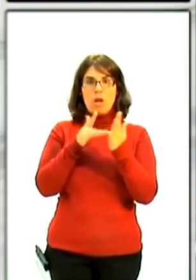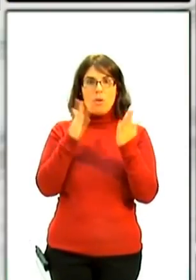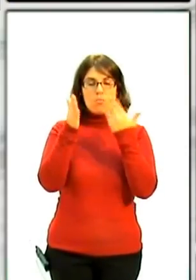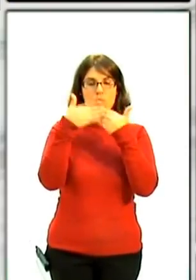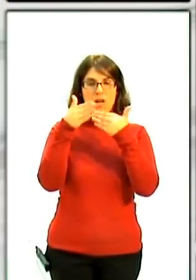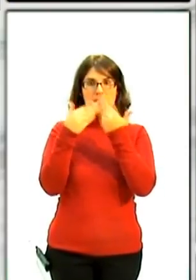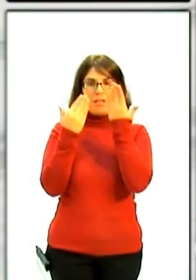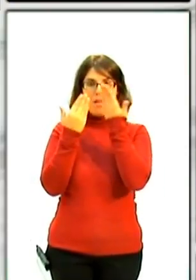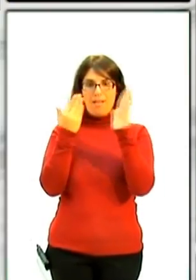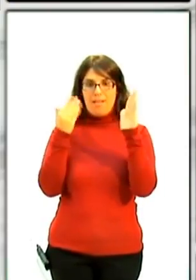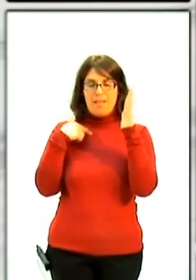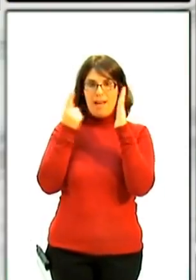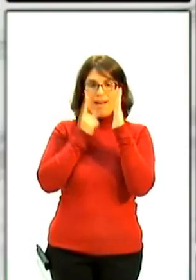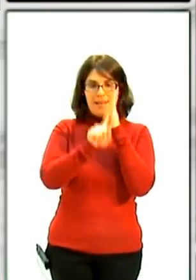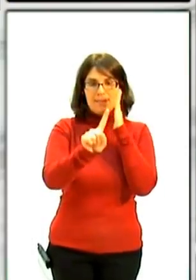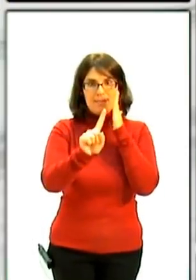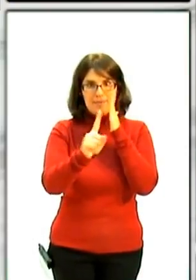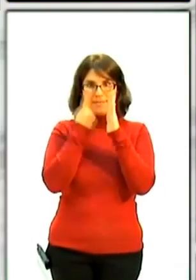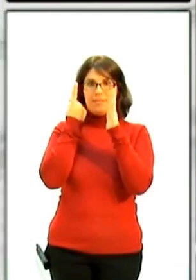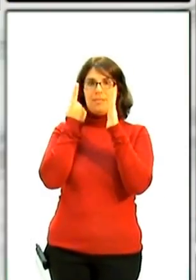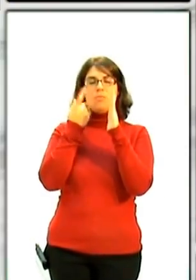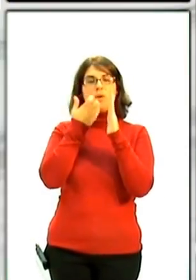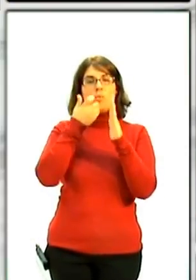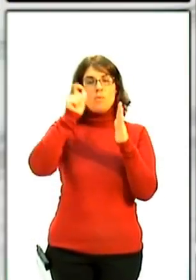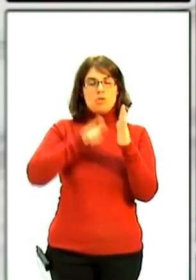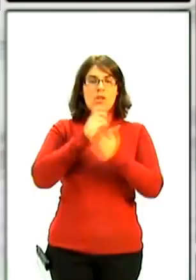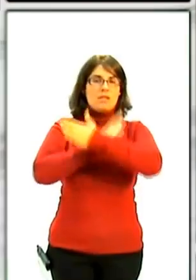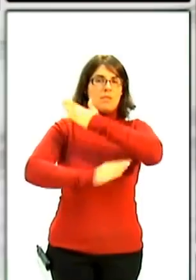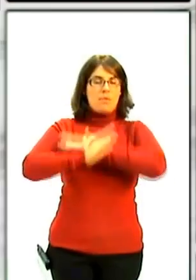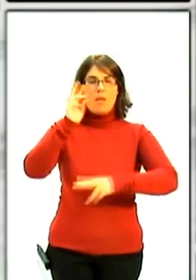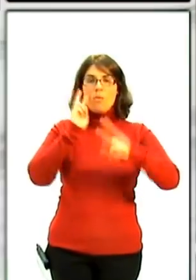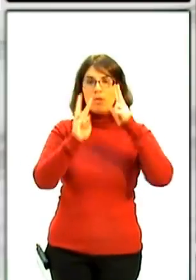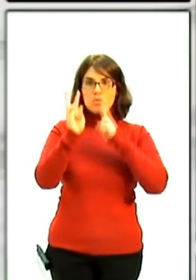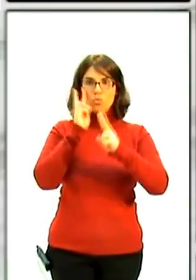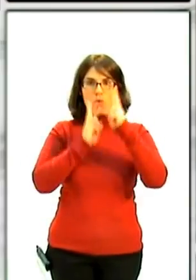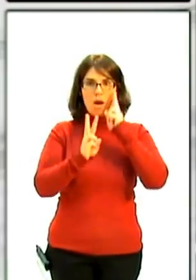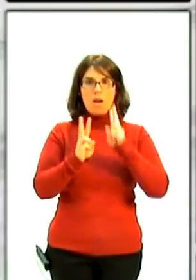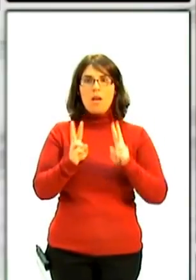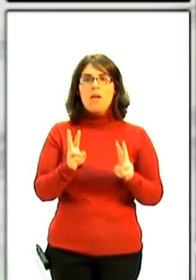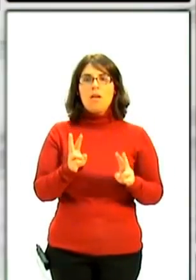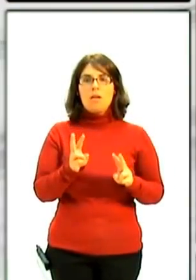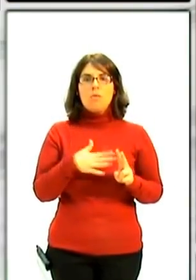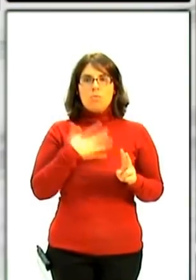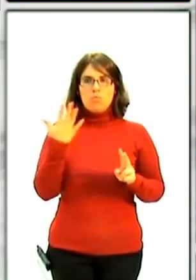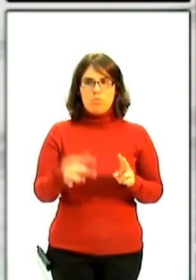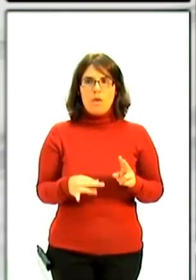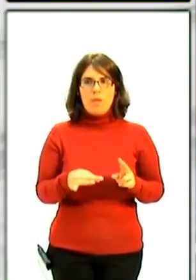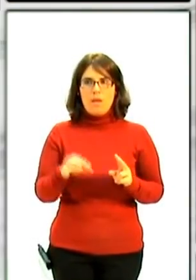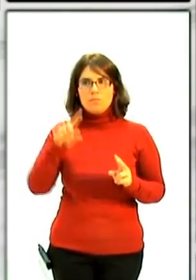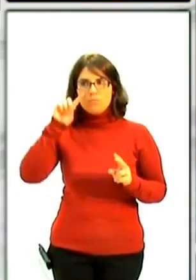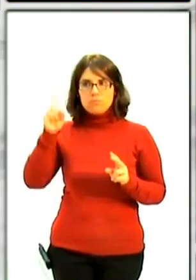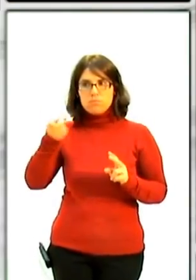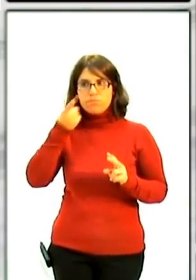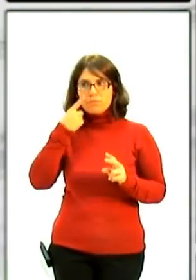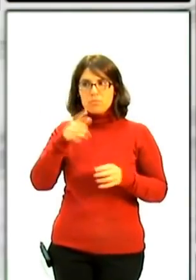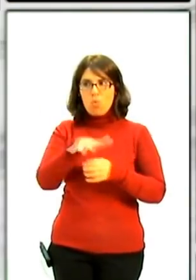una persona con discapacidad visual, por ejemplo, podría con braille identificar lugares donde hubiera una descripción,